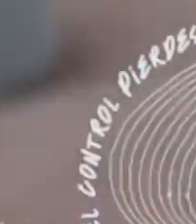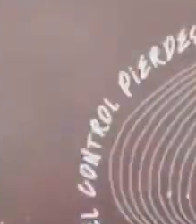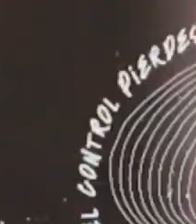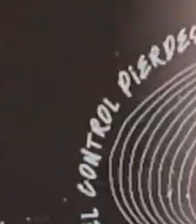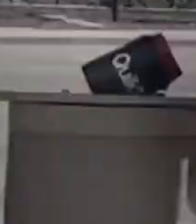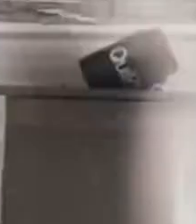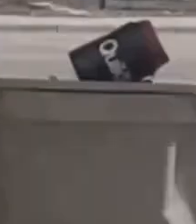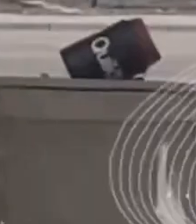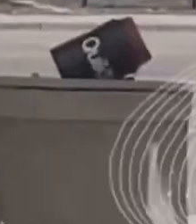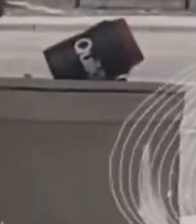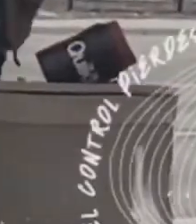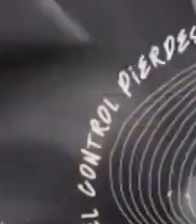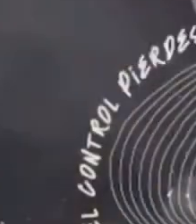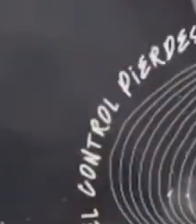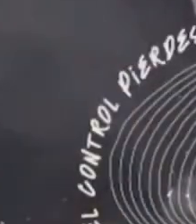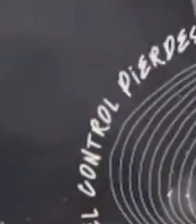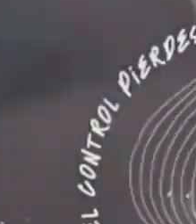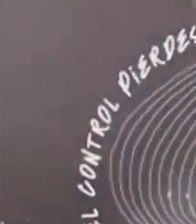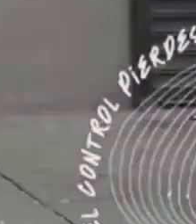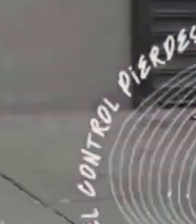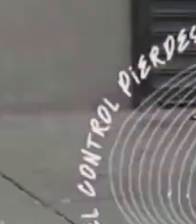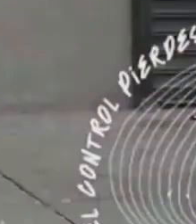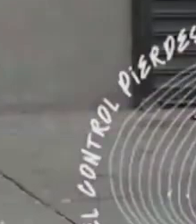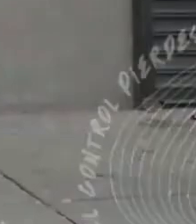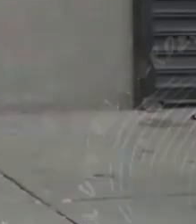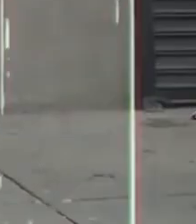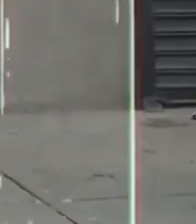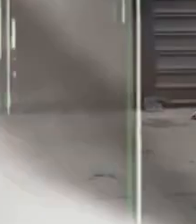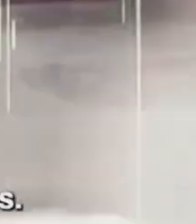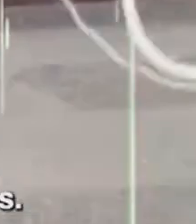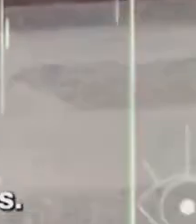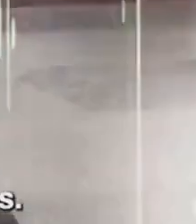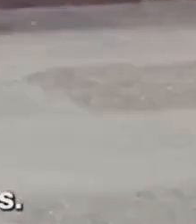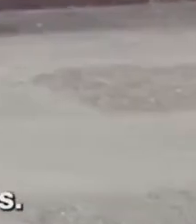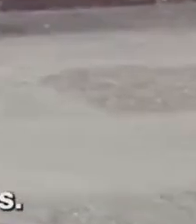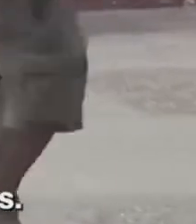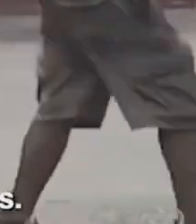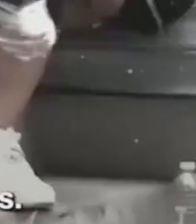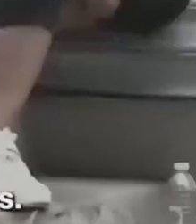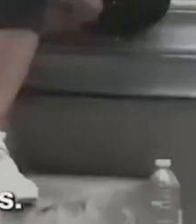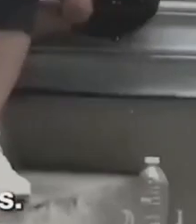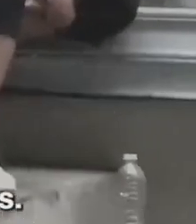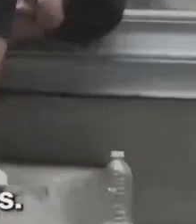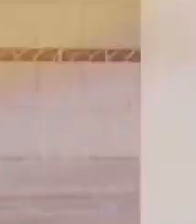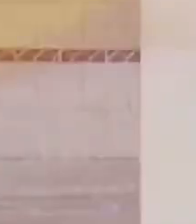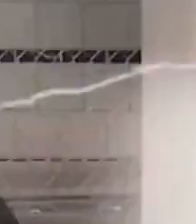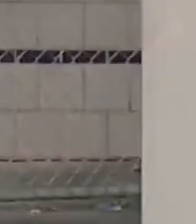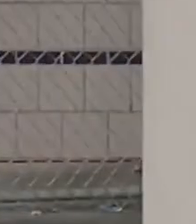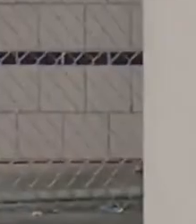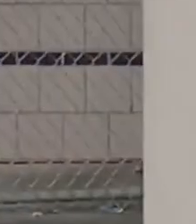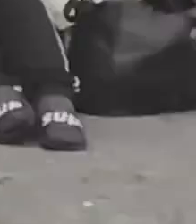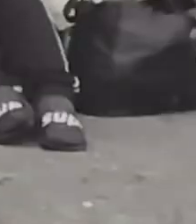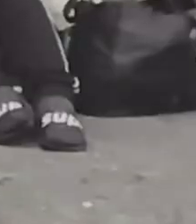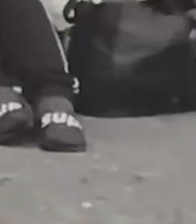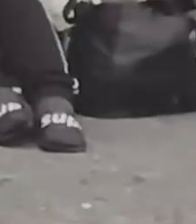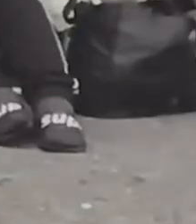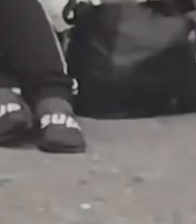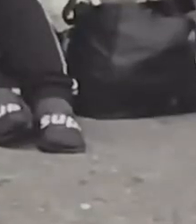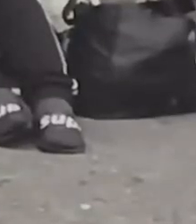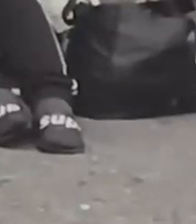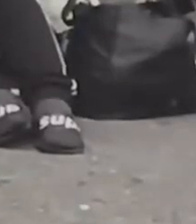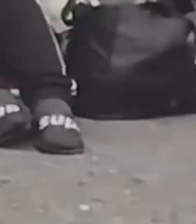ansiedad, paranoia y agresividad. Tus brazos, manos, dedos y cuello se irán deformando y perderás el control de tus movimientos. Te relaja tanto que